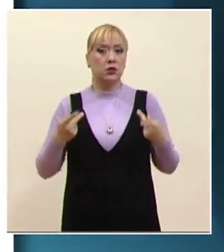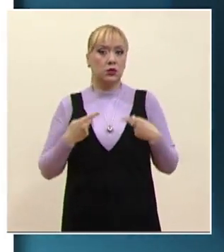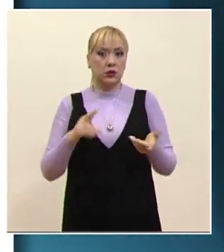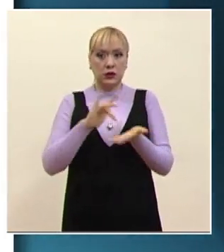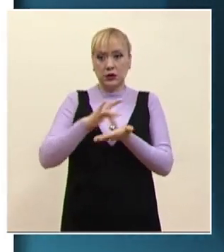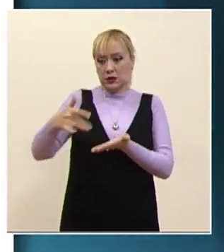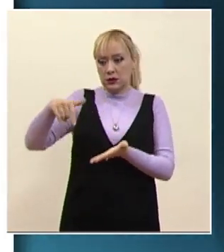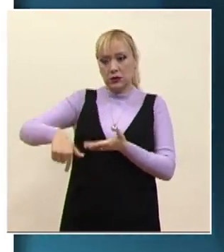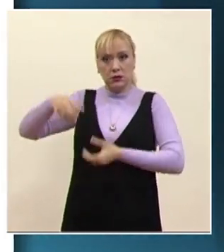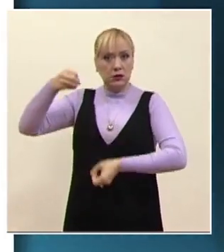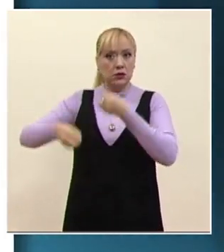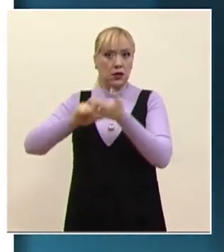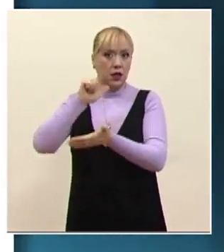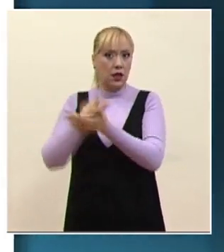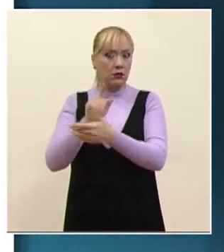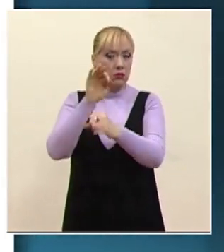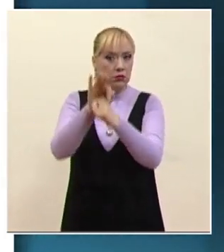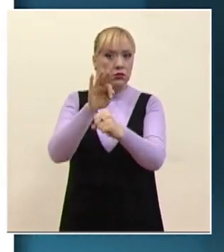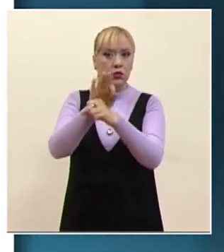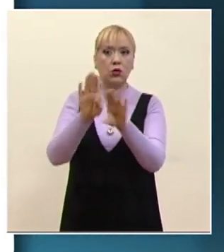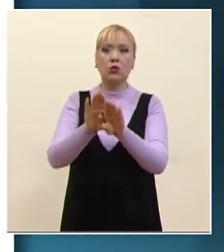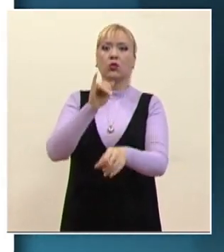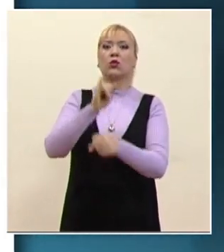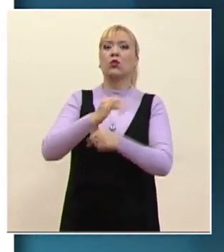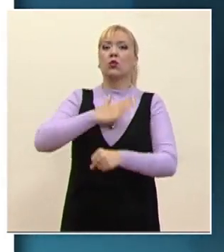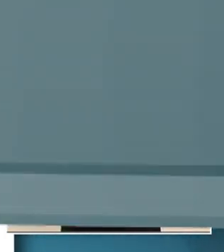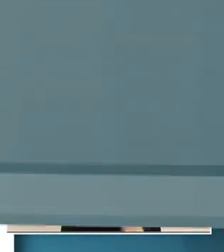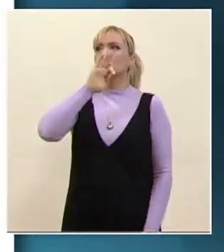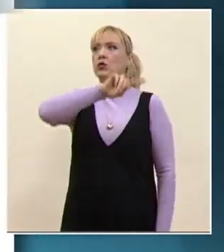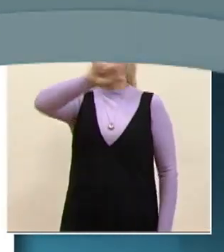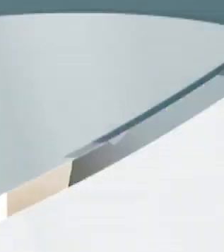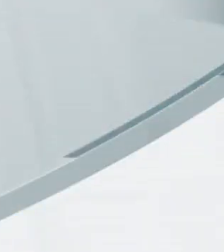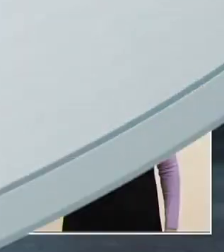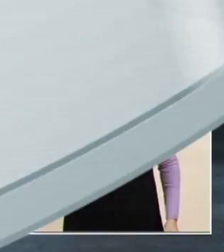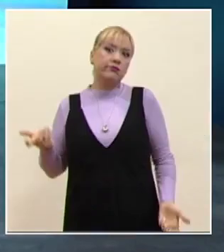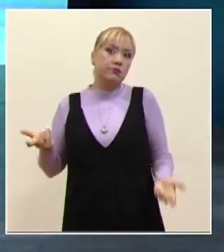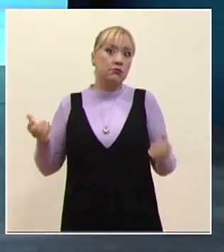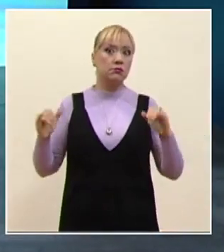las determinaciones arbitrarias del Estado.